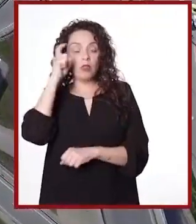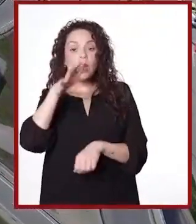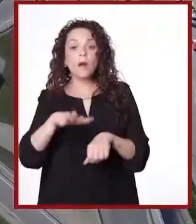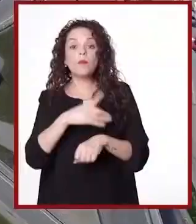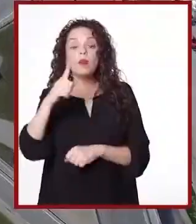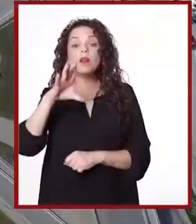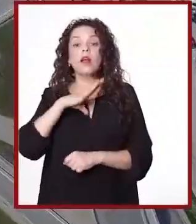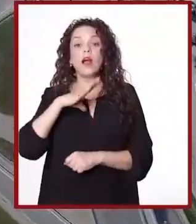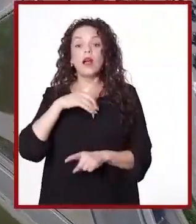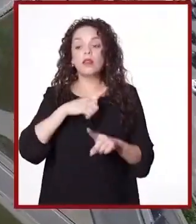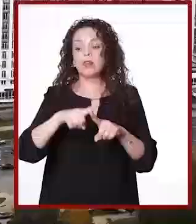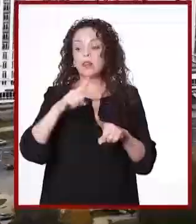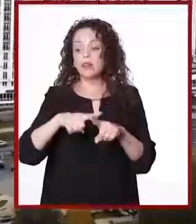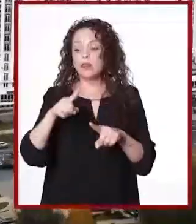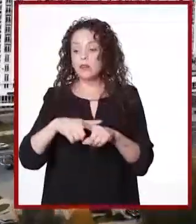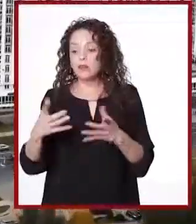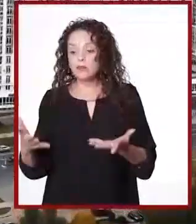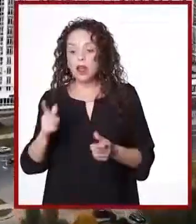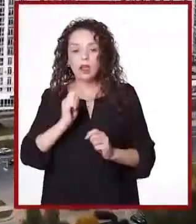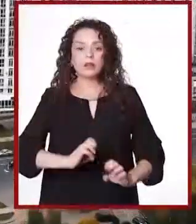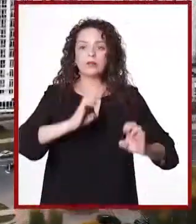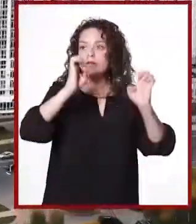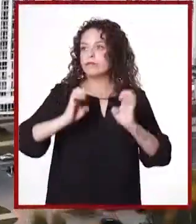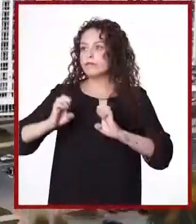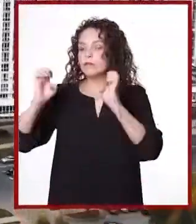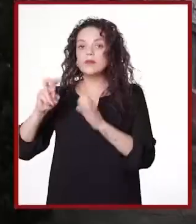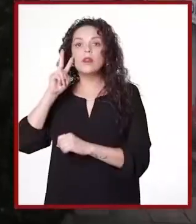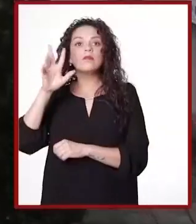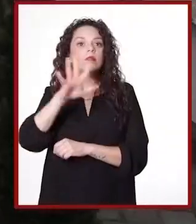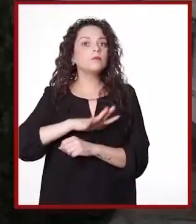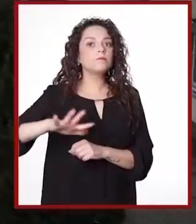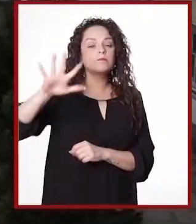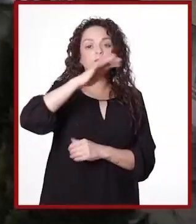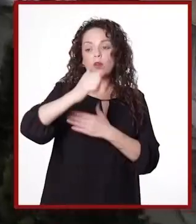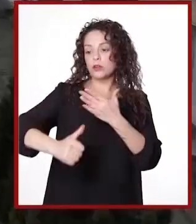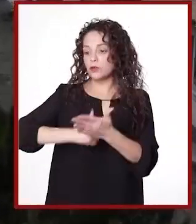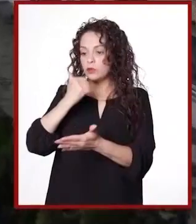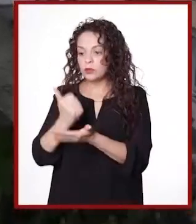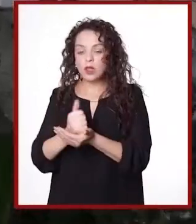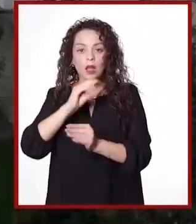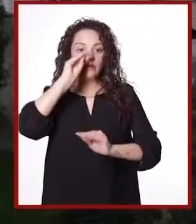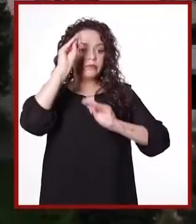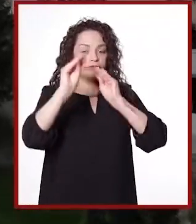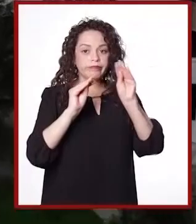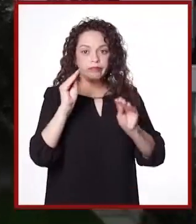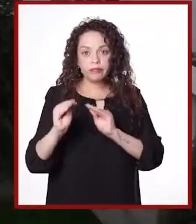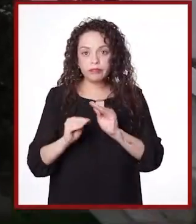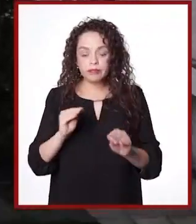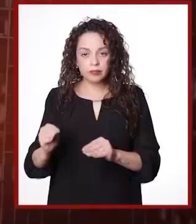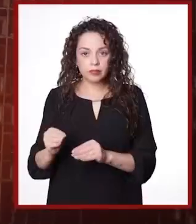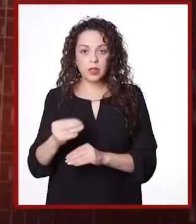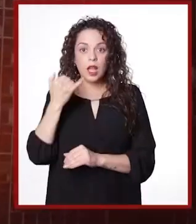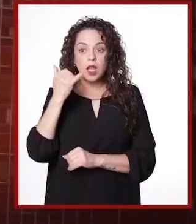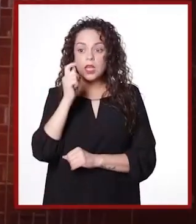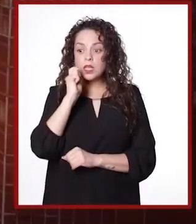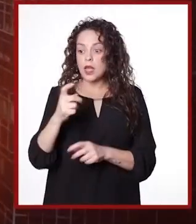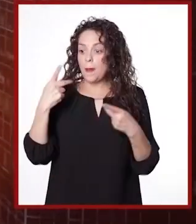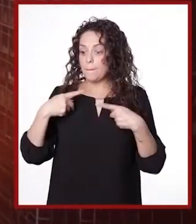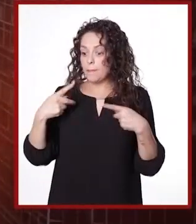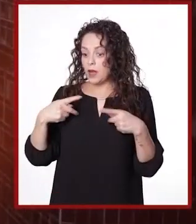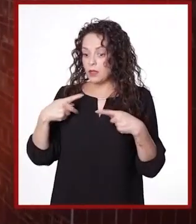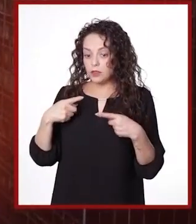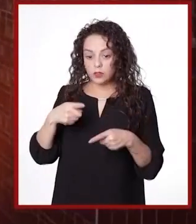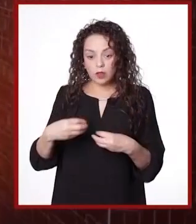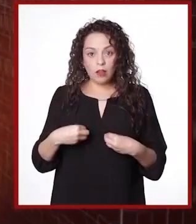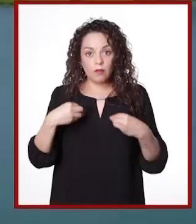involucra la infraestructura, el paisaje, el urbanismo, el diseño, la apropiación que los habitantes hacen de su lugar